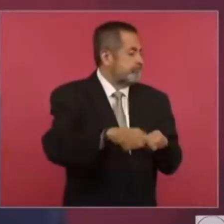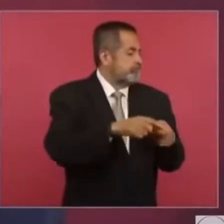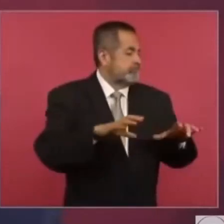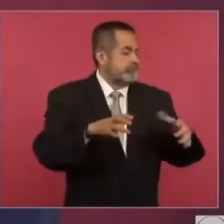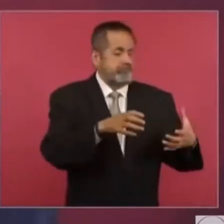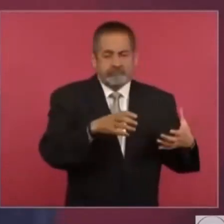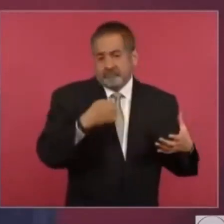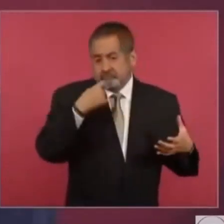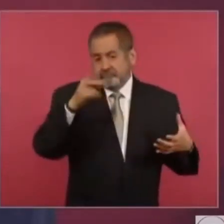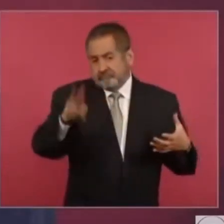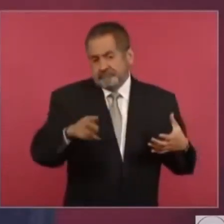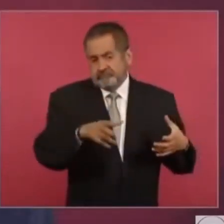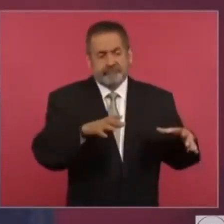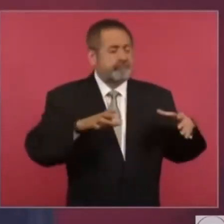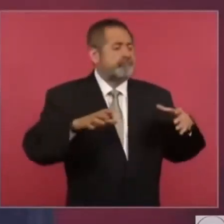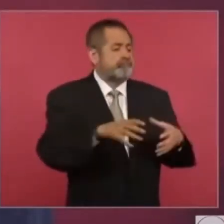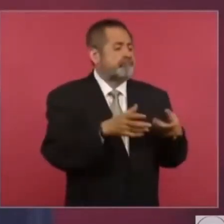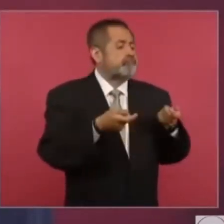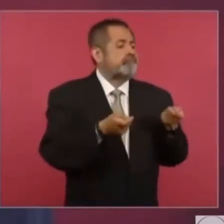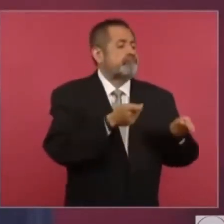finamente.